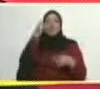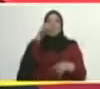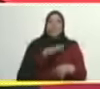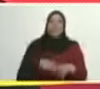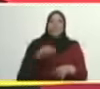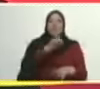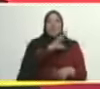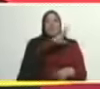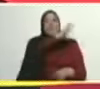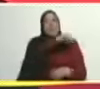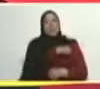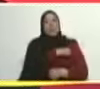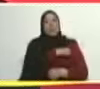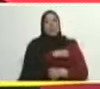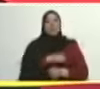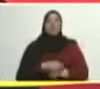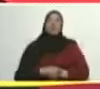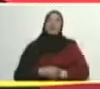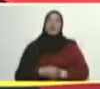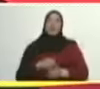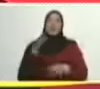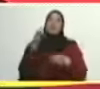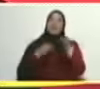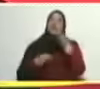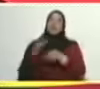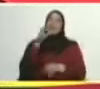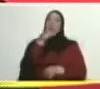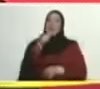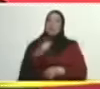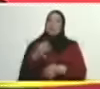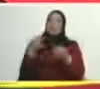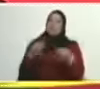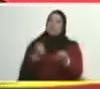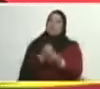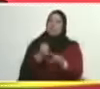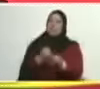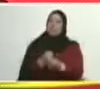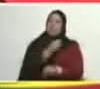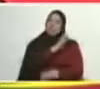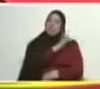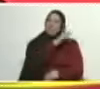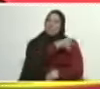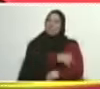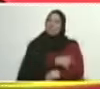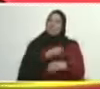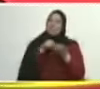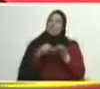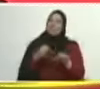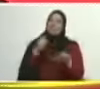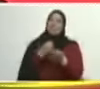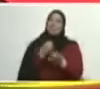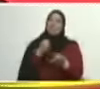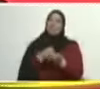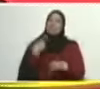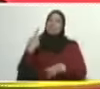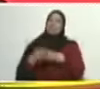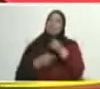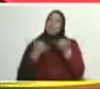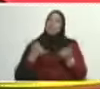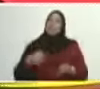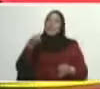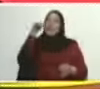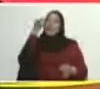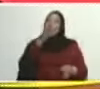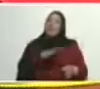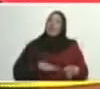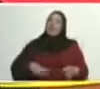palestino, para forzar una salida militar en el conflicto ruso-ucraniano y para seguir alimentando la idea de que Taiwán